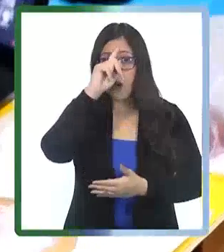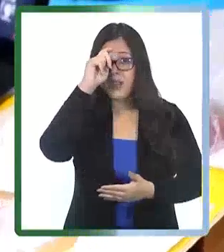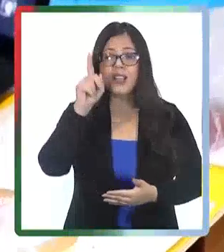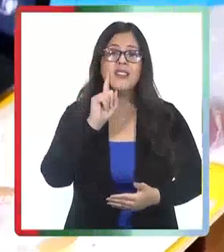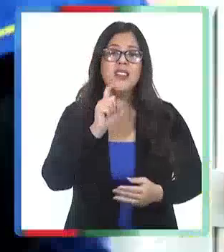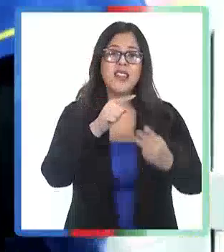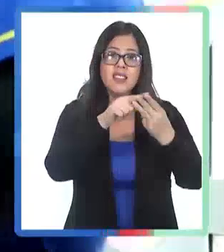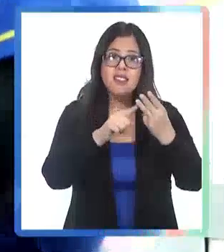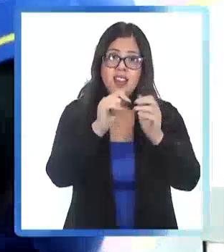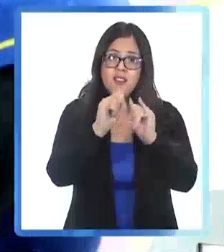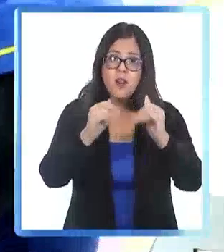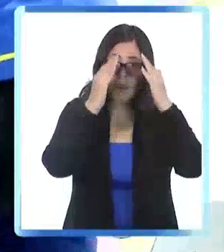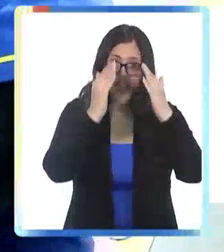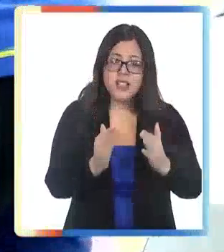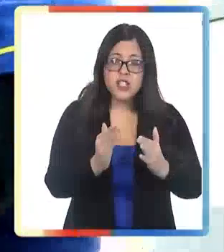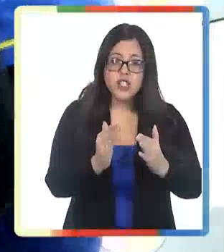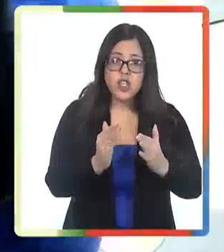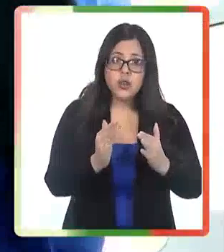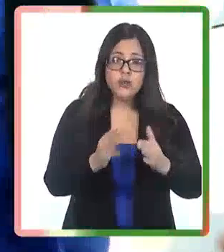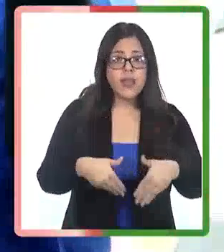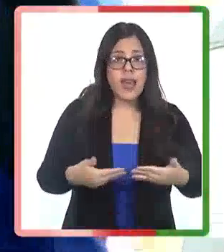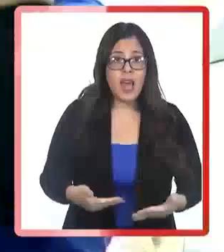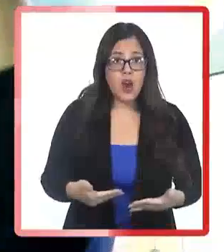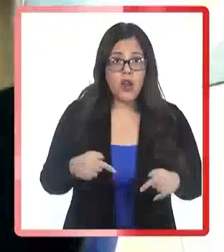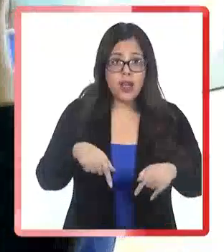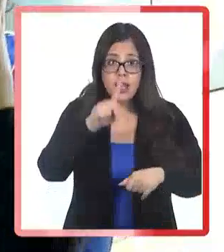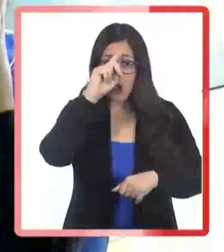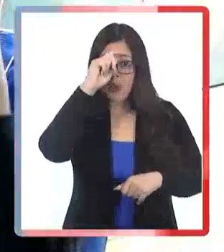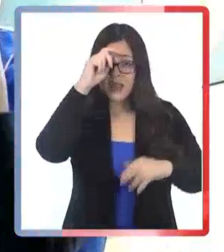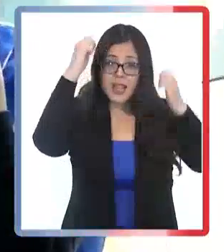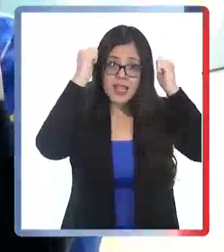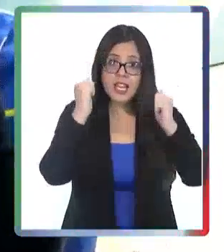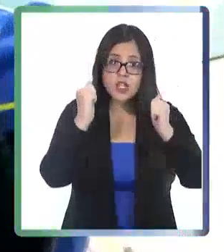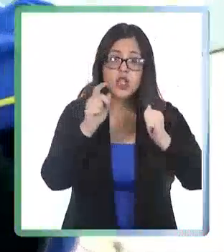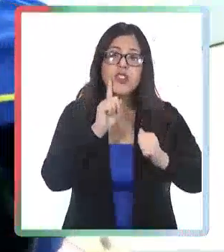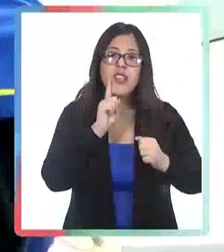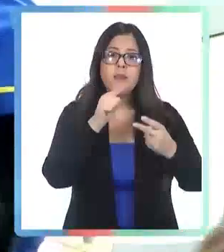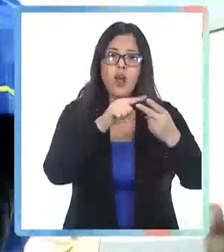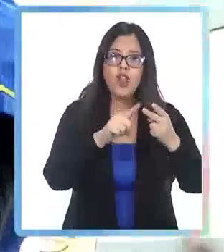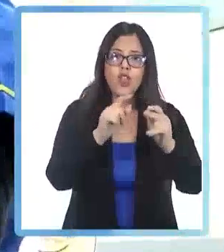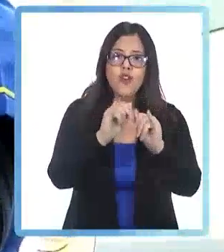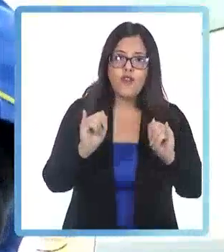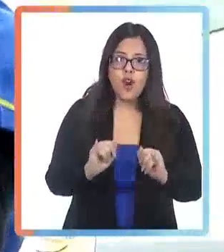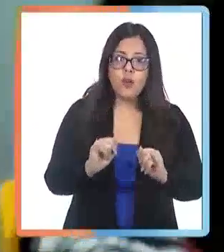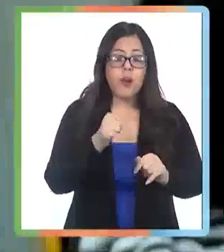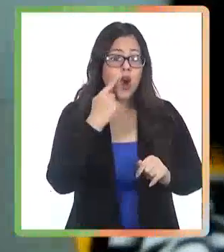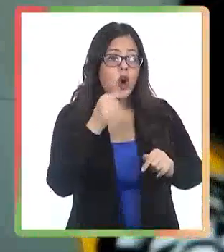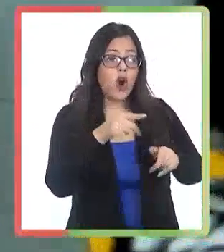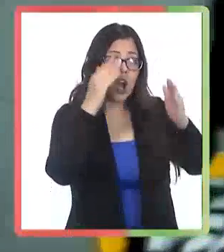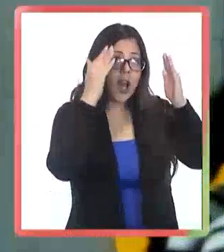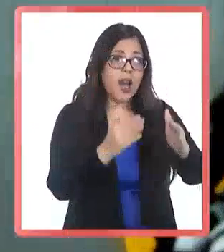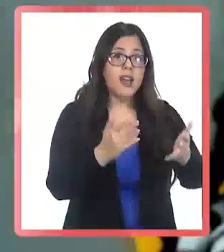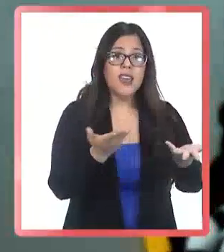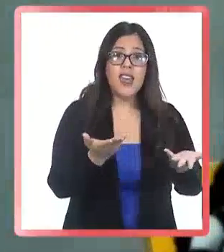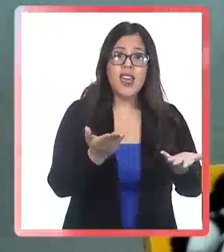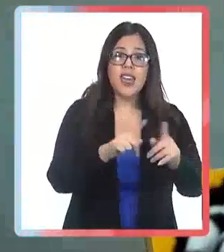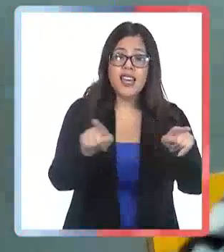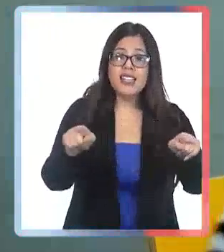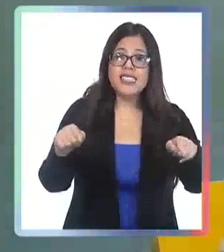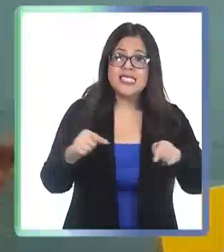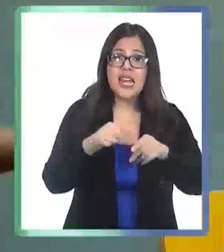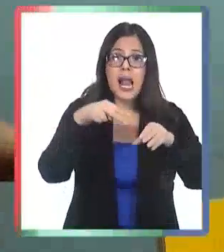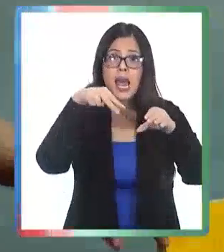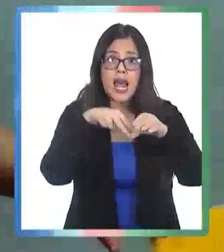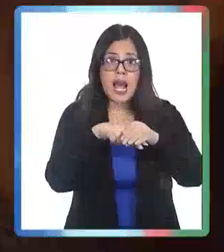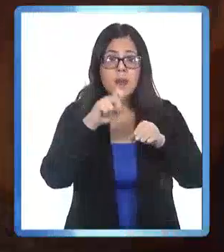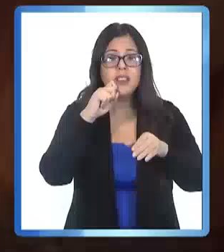hospitalarias cuentan con tres modalidades de atención. Actualmente acá en el Hospital de Quellón tenemos dos modalidades. La atención en sala cama,